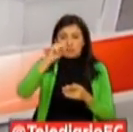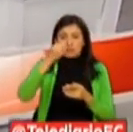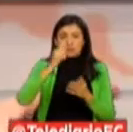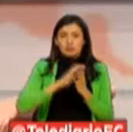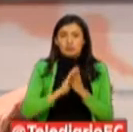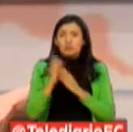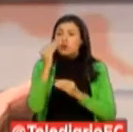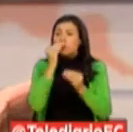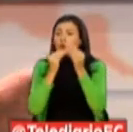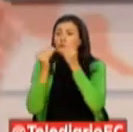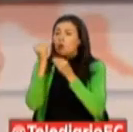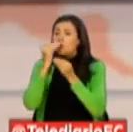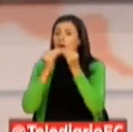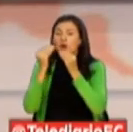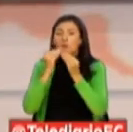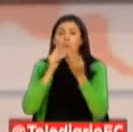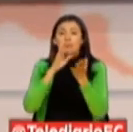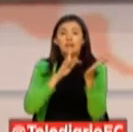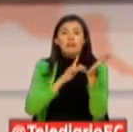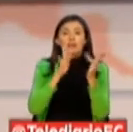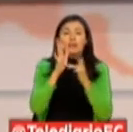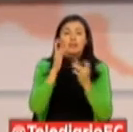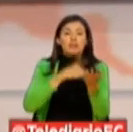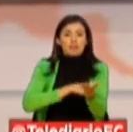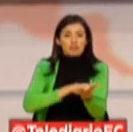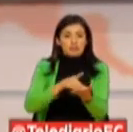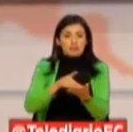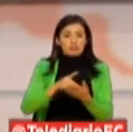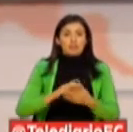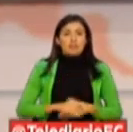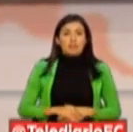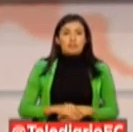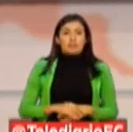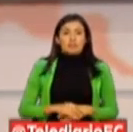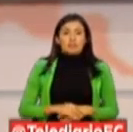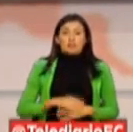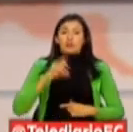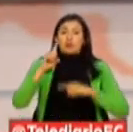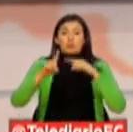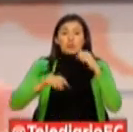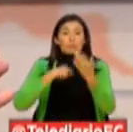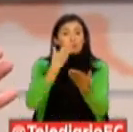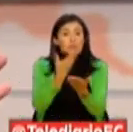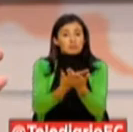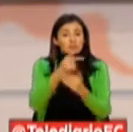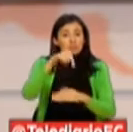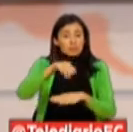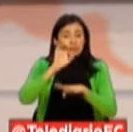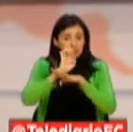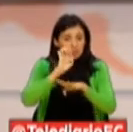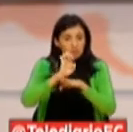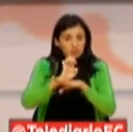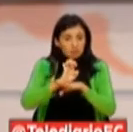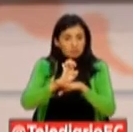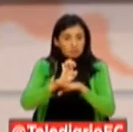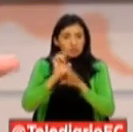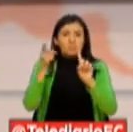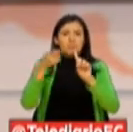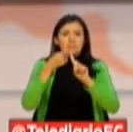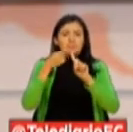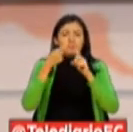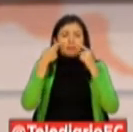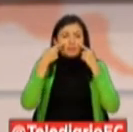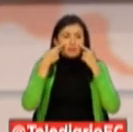para cuaresma. Ese es el significado de la palabra. Al llegar acá, debieron